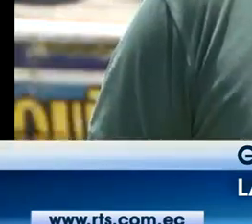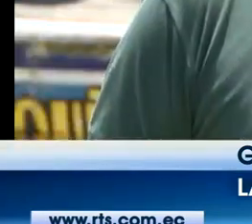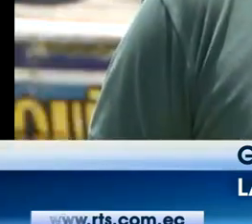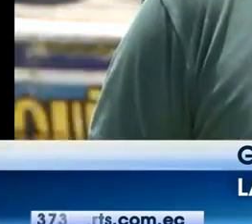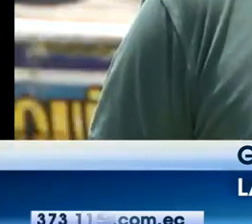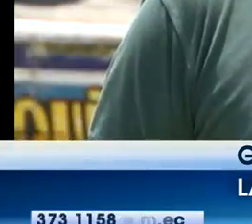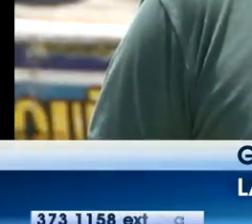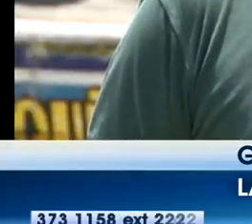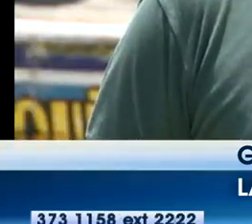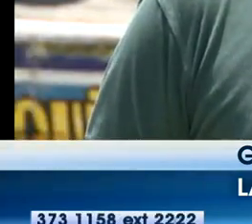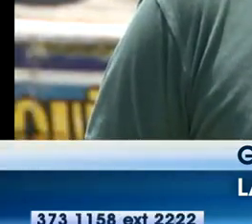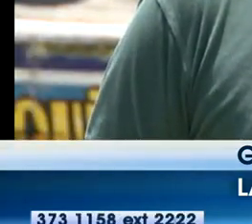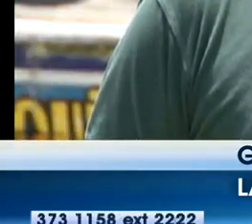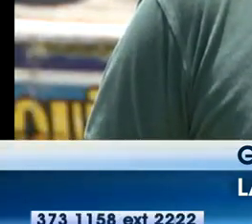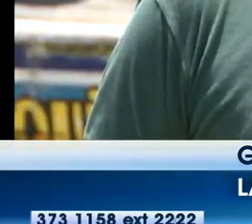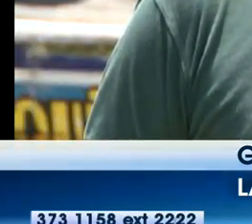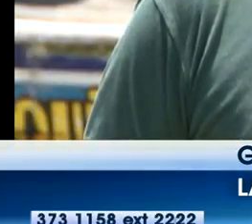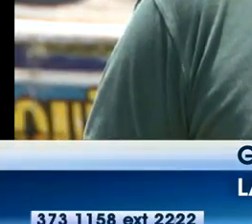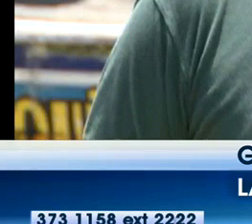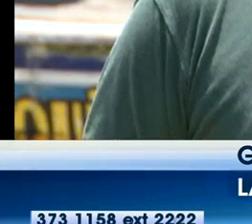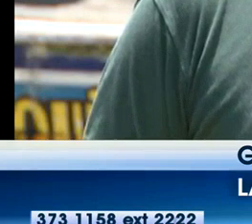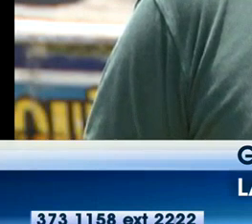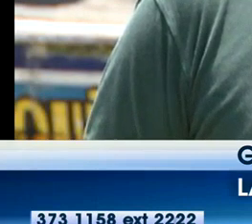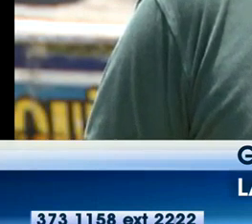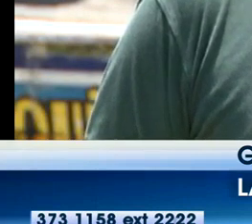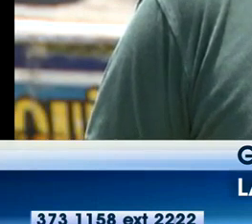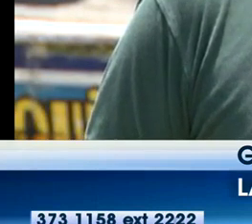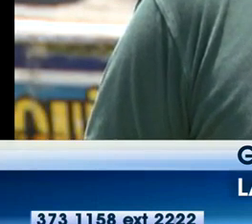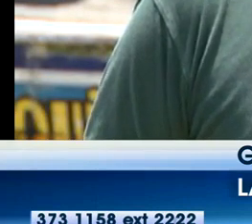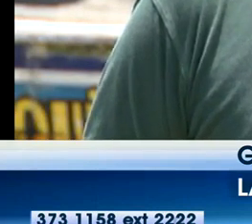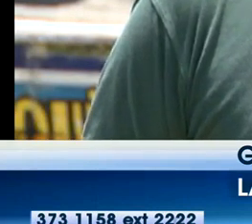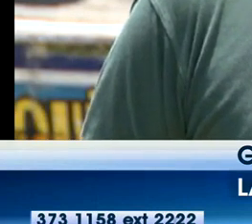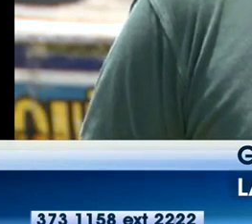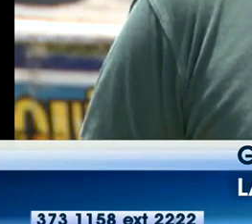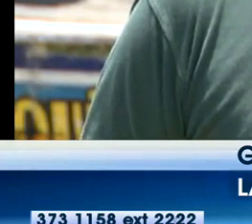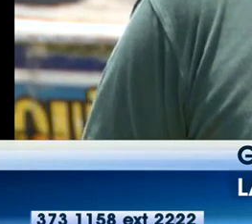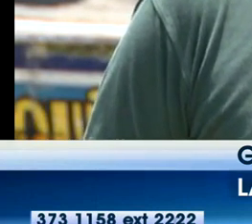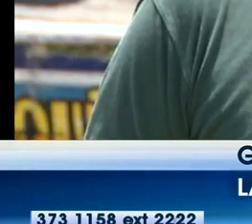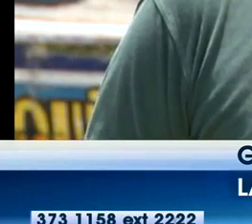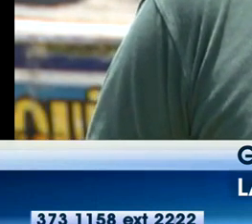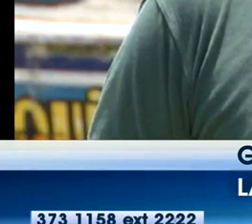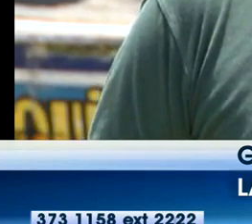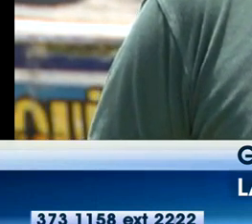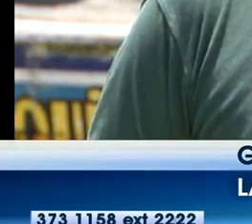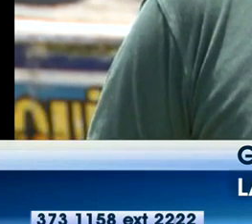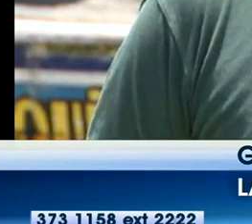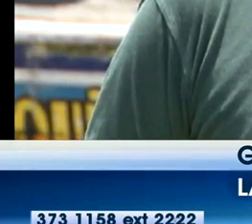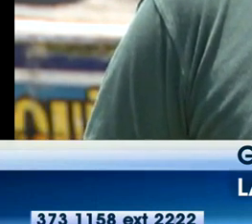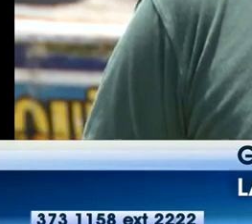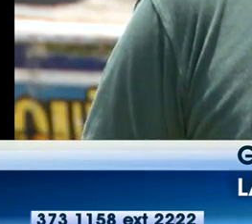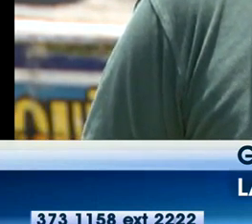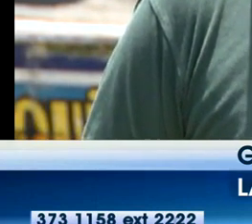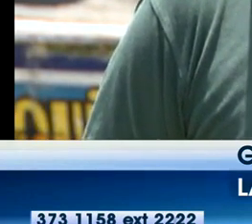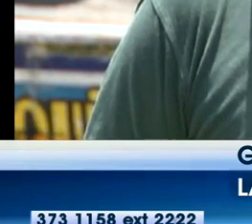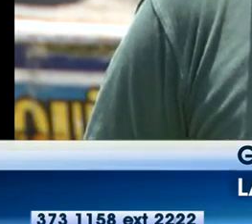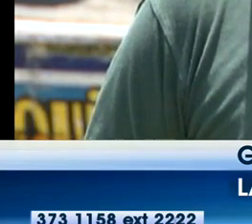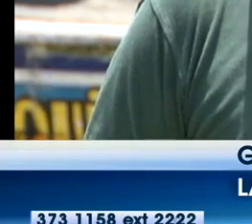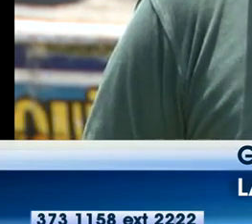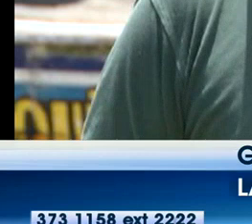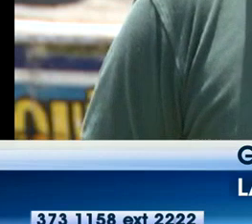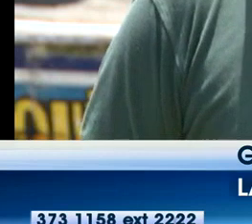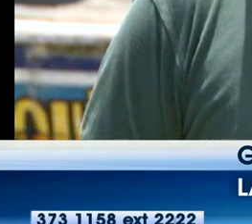Pero junto a Engunga también tenemos Engabao, tenemos Tugaduaja, tenemos Engullima, tenemos Gahuelsán, que dan hacia la